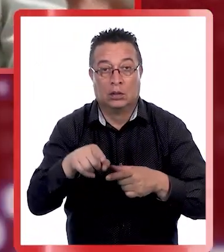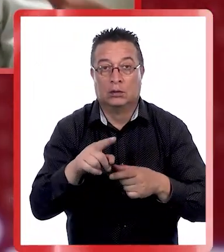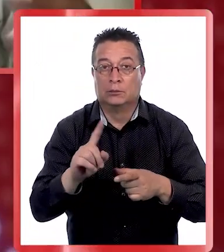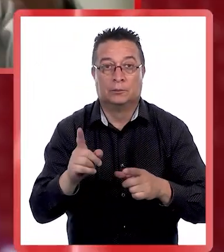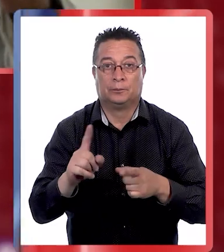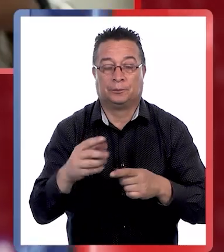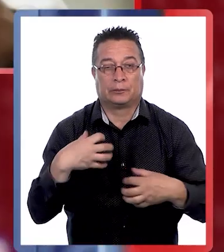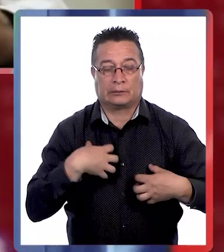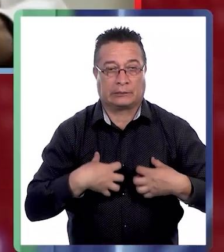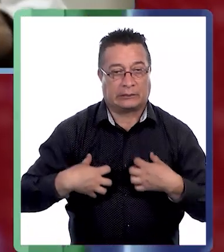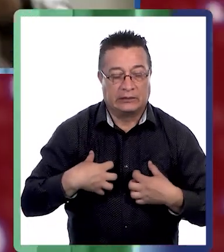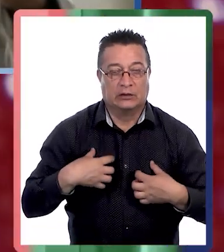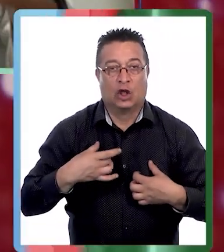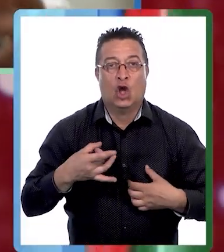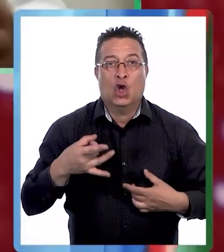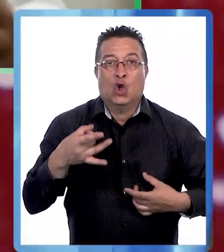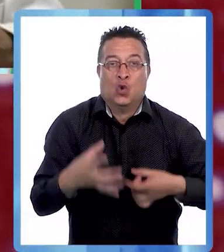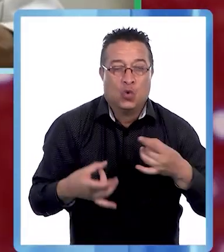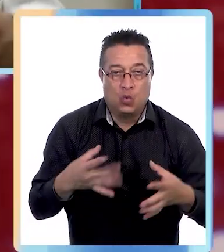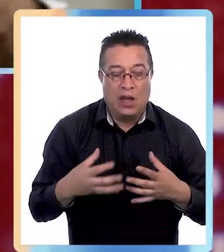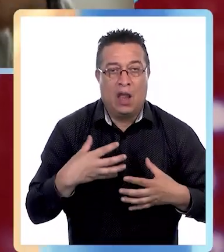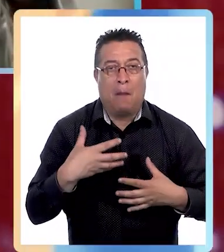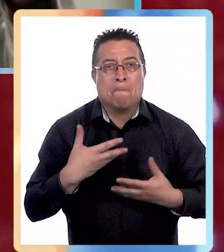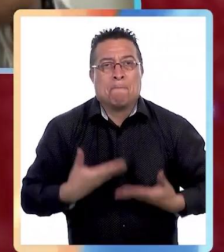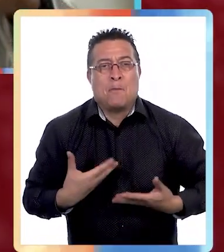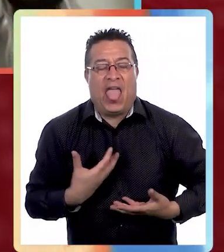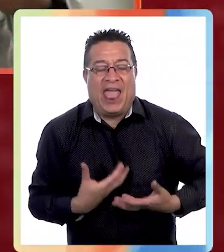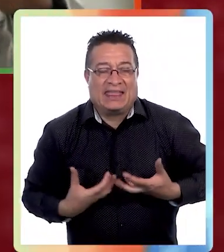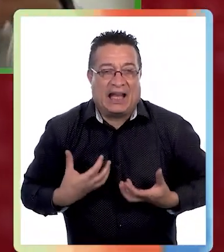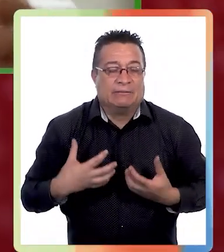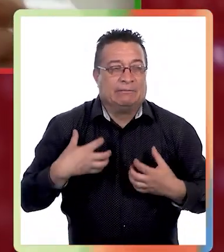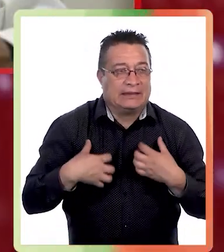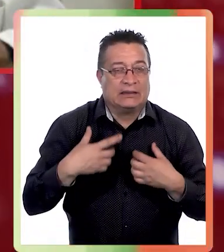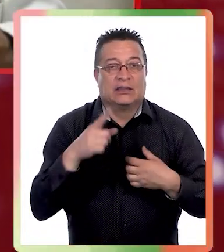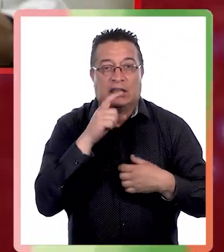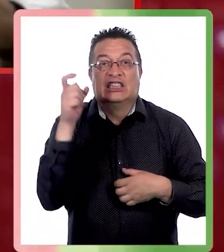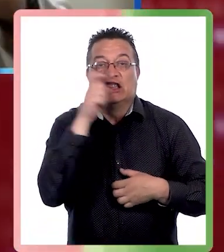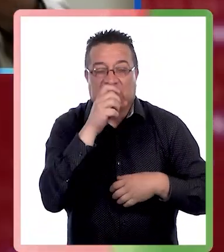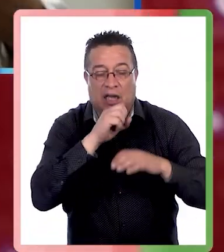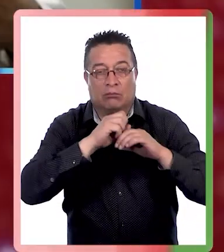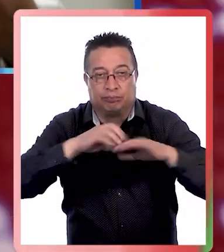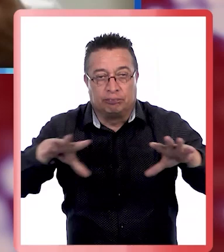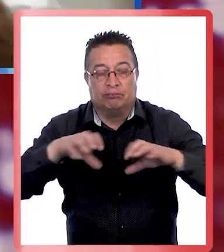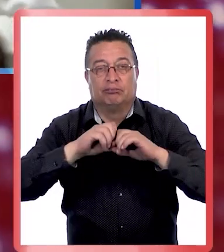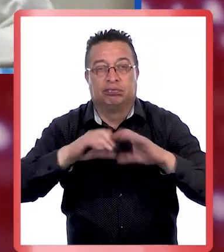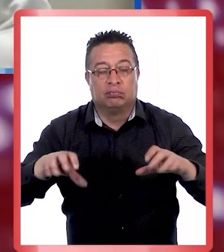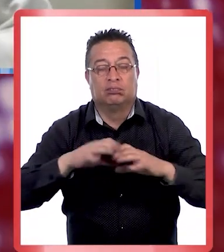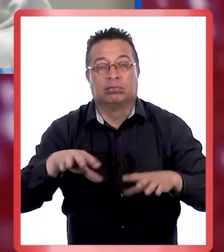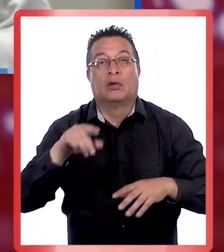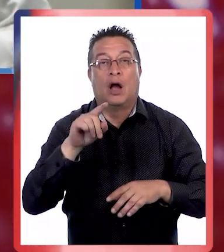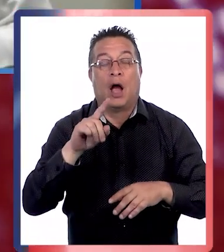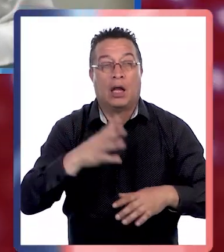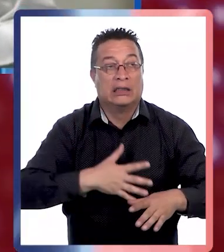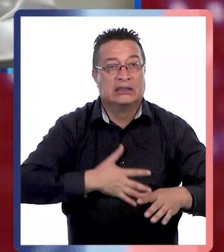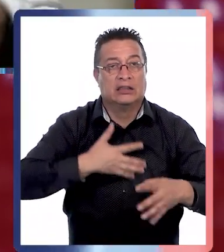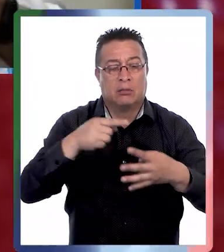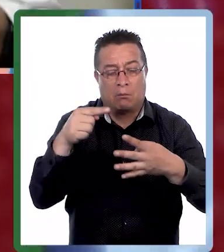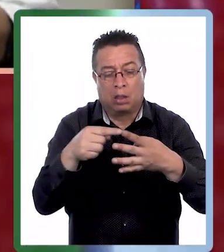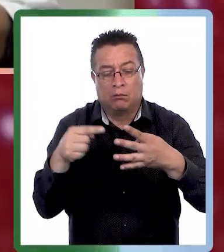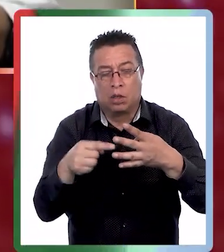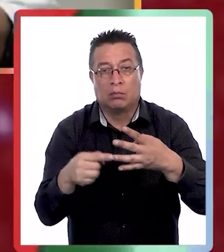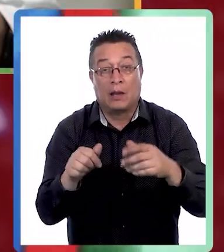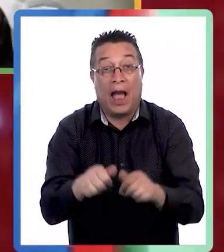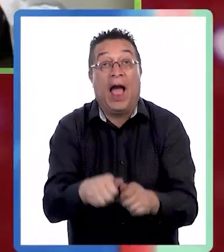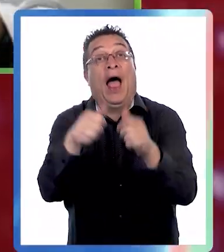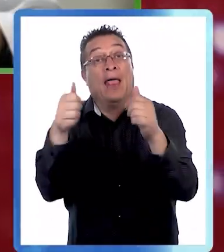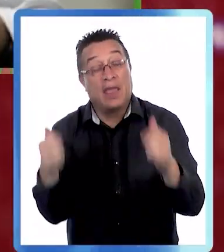donde incomoda, donde duele, donde molesta, donde genera sangrado, donde genera ciertos síntomas, además